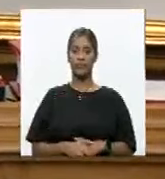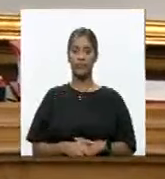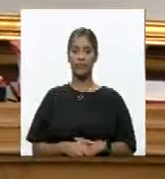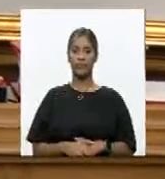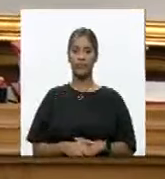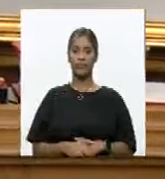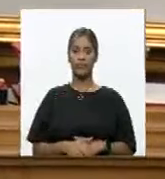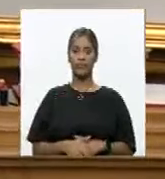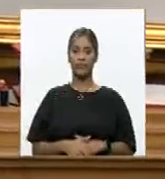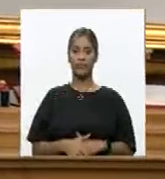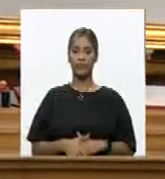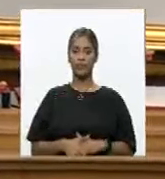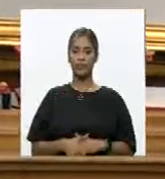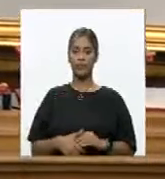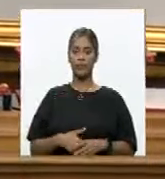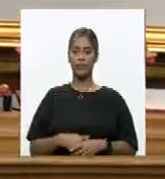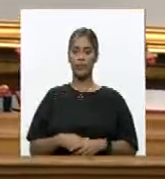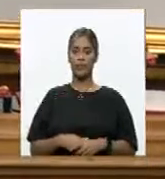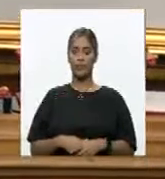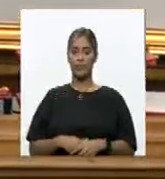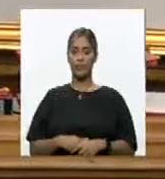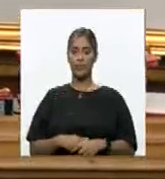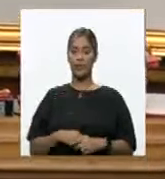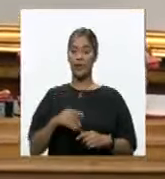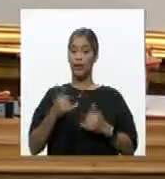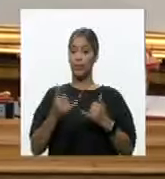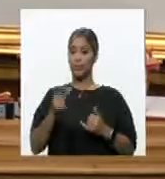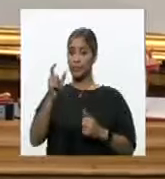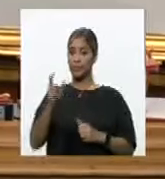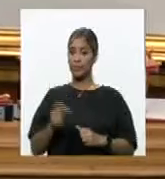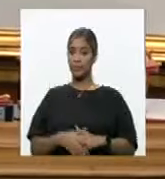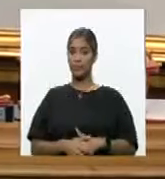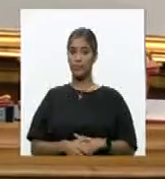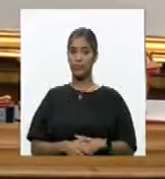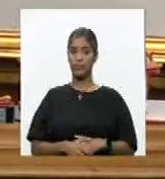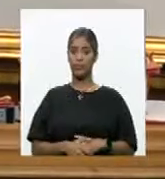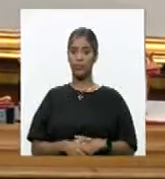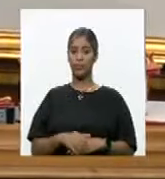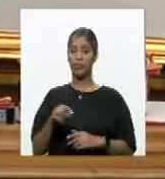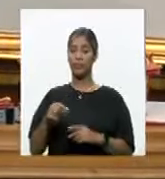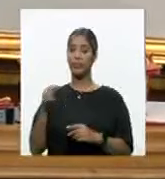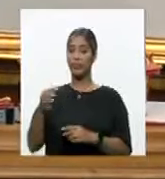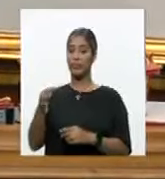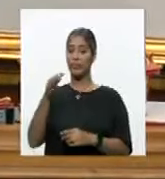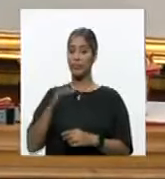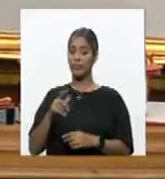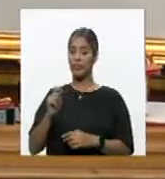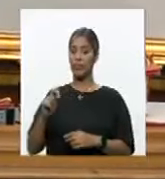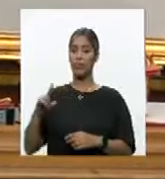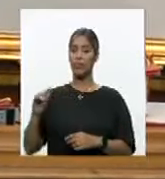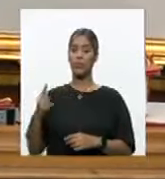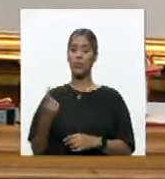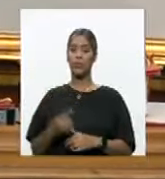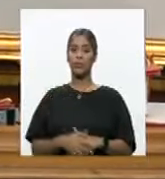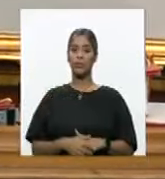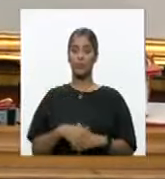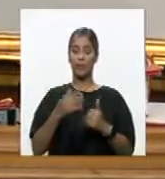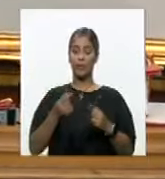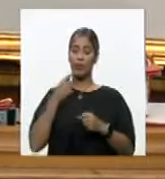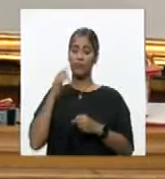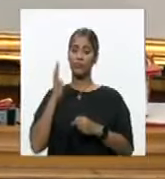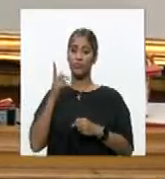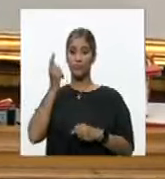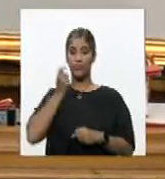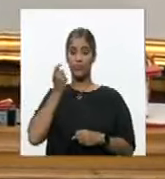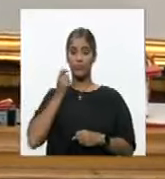nuestros tantos cantores del pueblo que florecieron desde la semilla de nuestro cantor Ali Primera. Voy a dejar en el derecho de